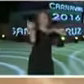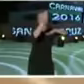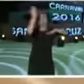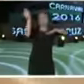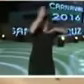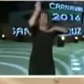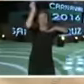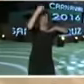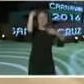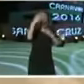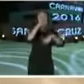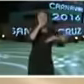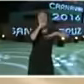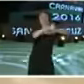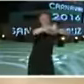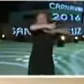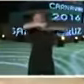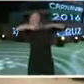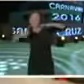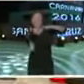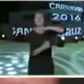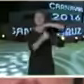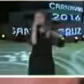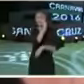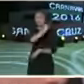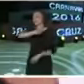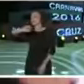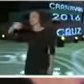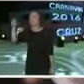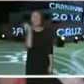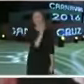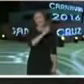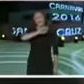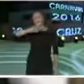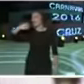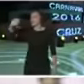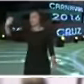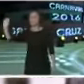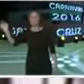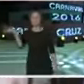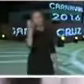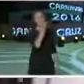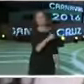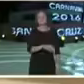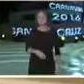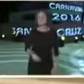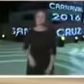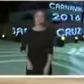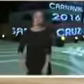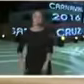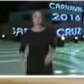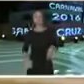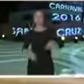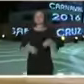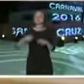a segunda el canario. Oh, oh, oh, oh, oh, oh. Y ojalá que